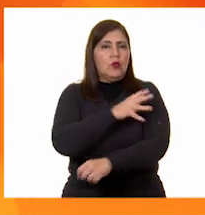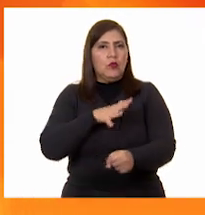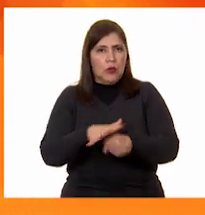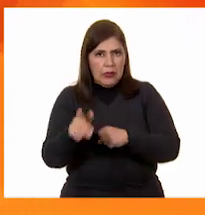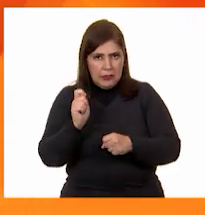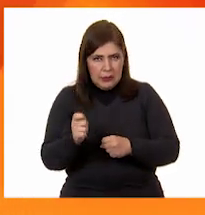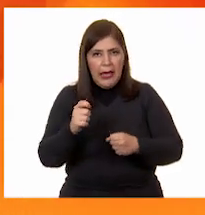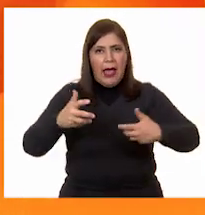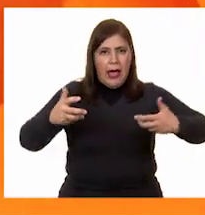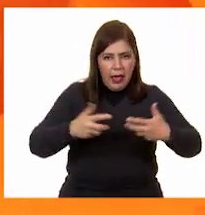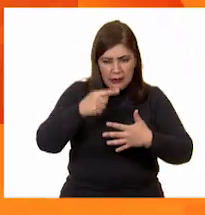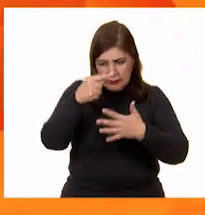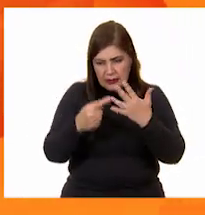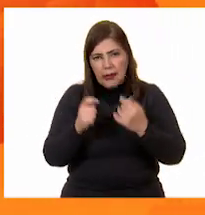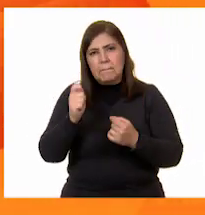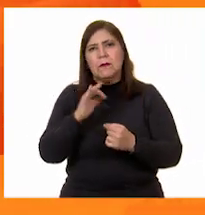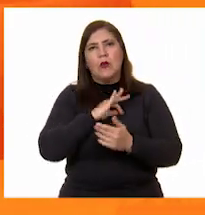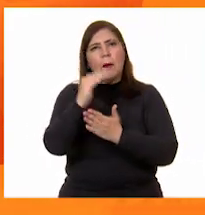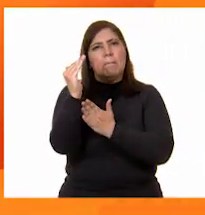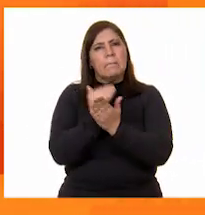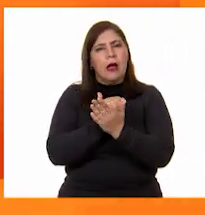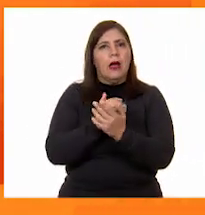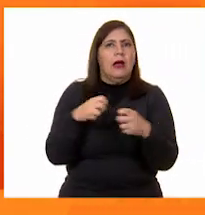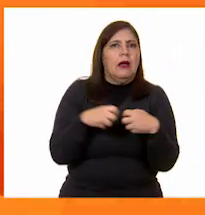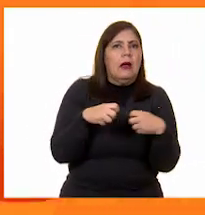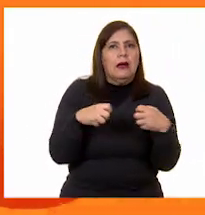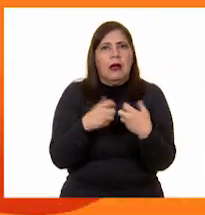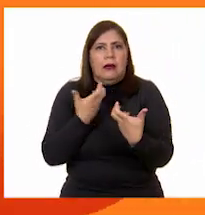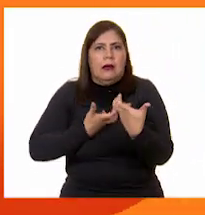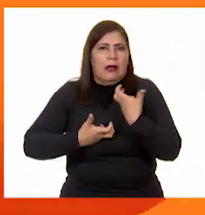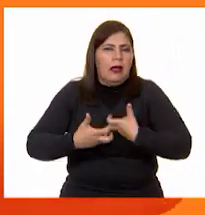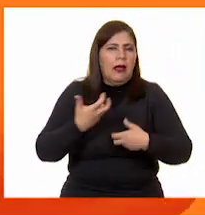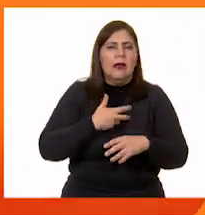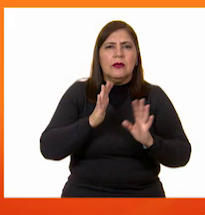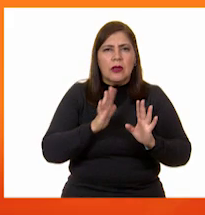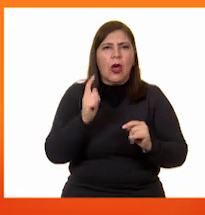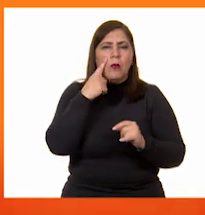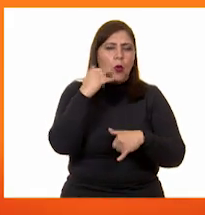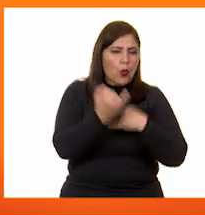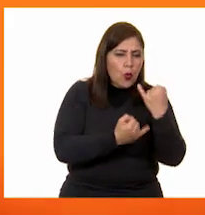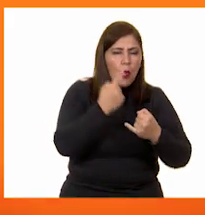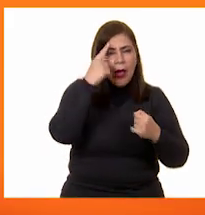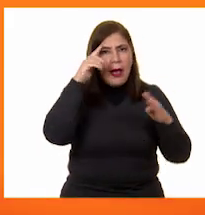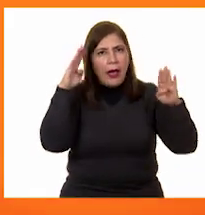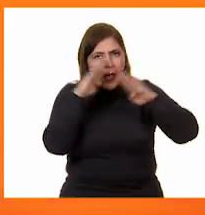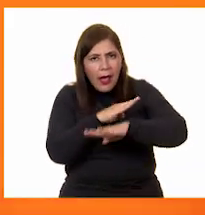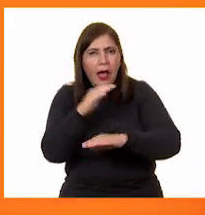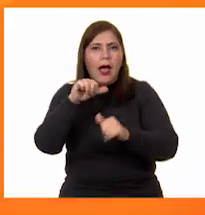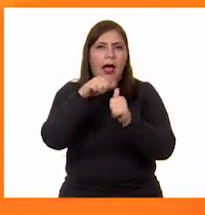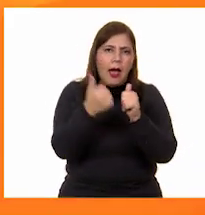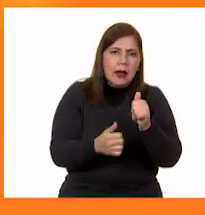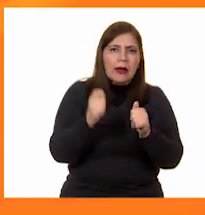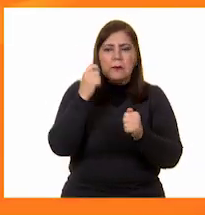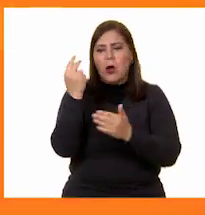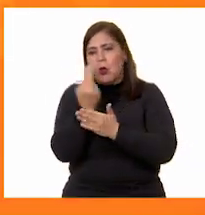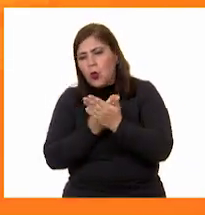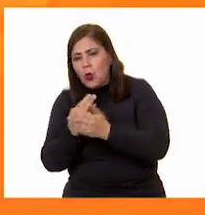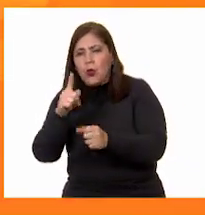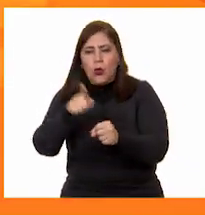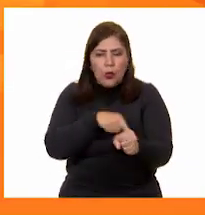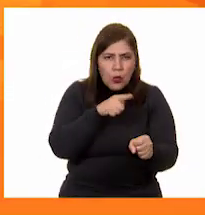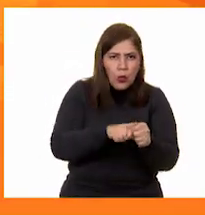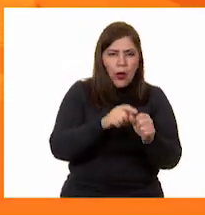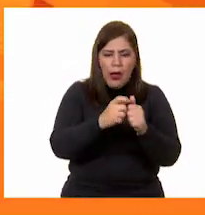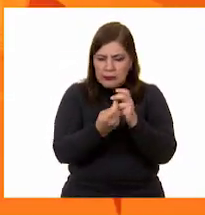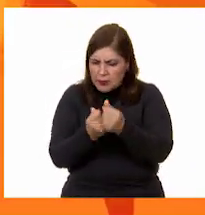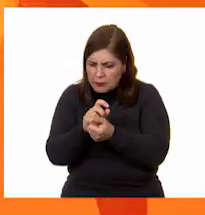les ayuden a reducir la ansiedad a través de actividades de juego o arte, como colorear, modelar,